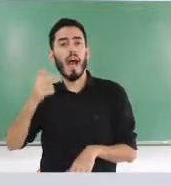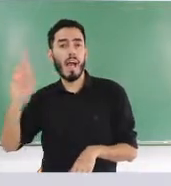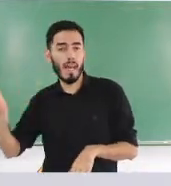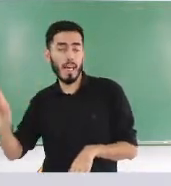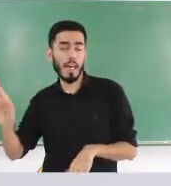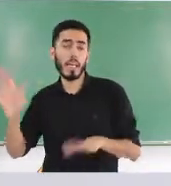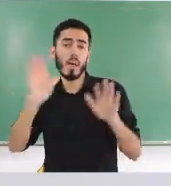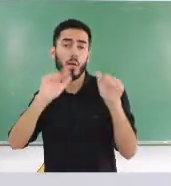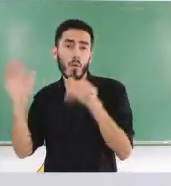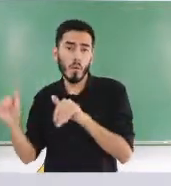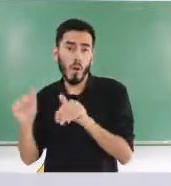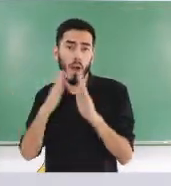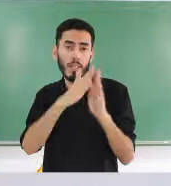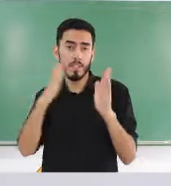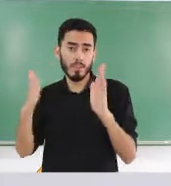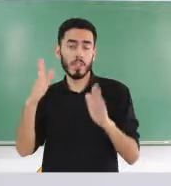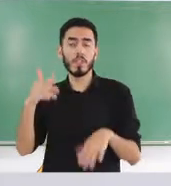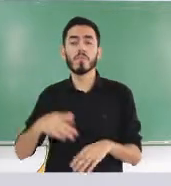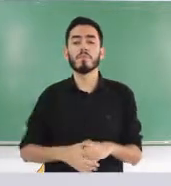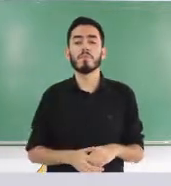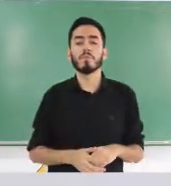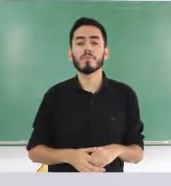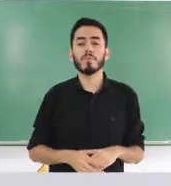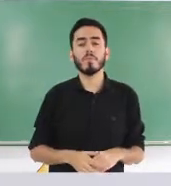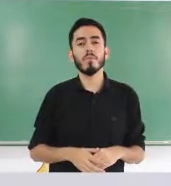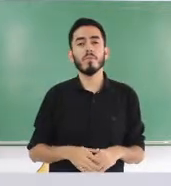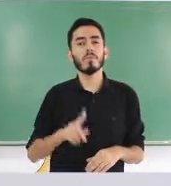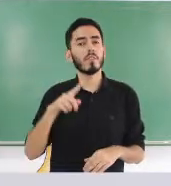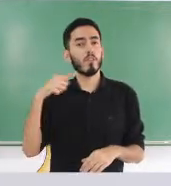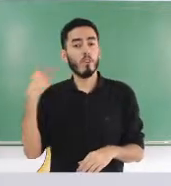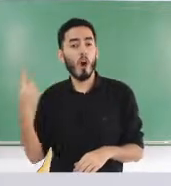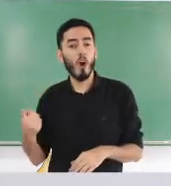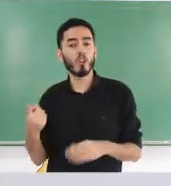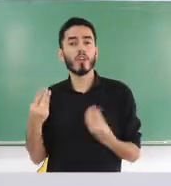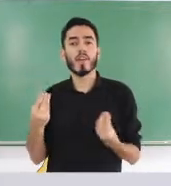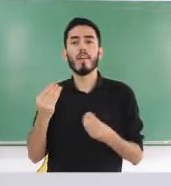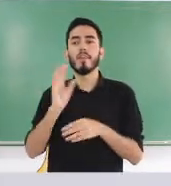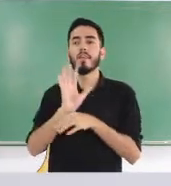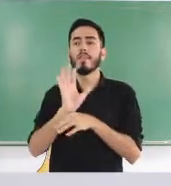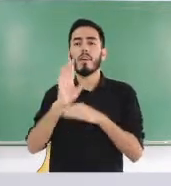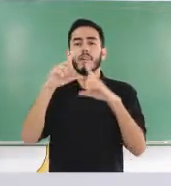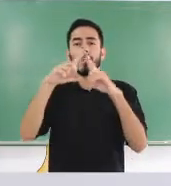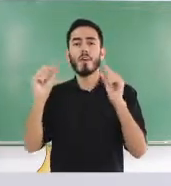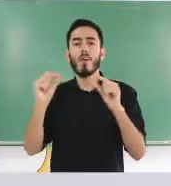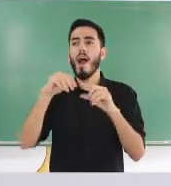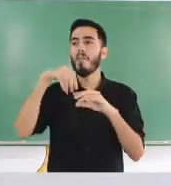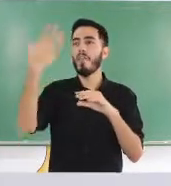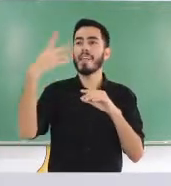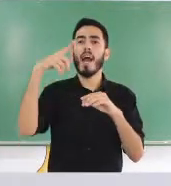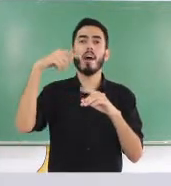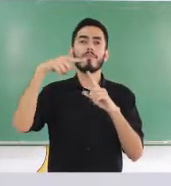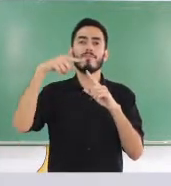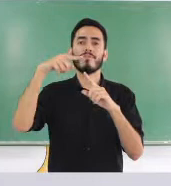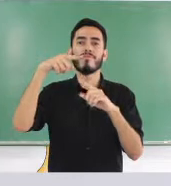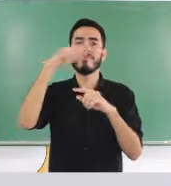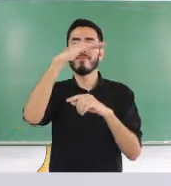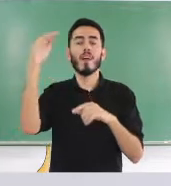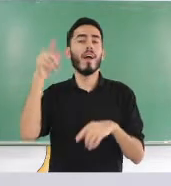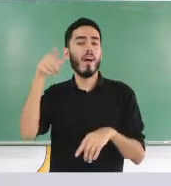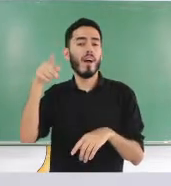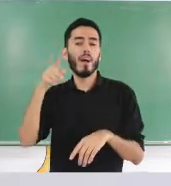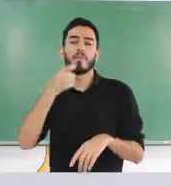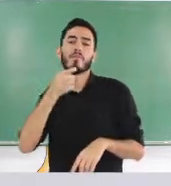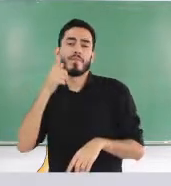Otro de los casos es cuando trazamos una recta paralela exterior al triángulo. Por ejemplo, si tenemos el triángulo